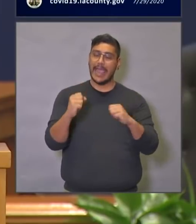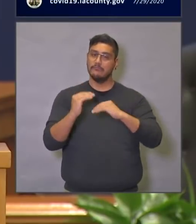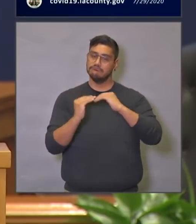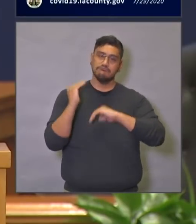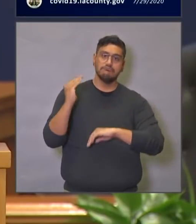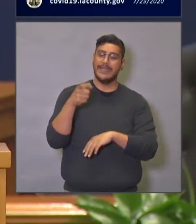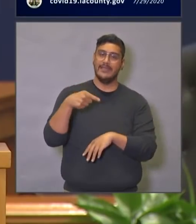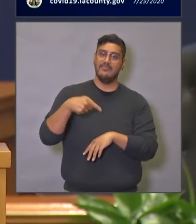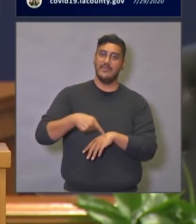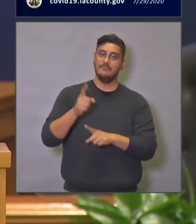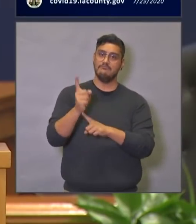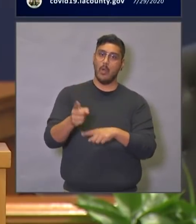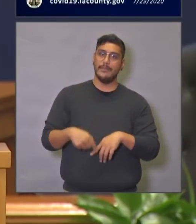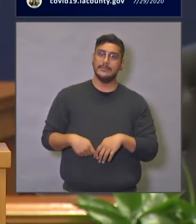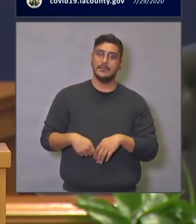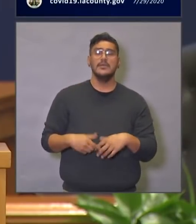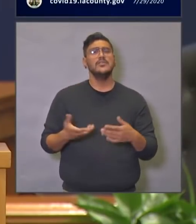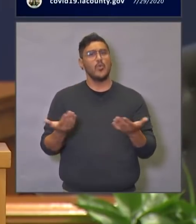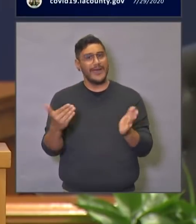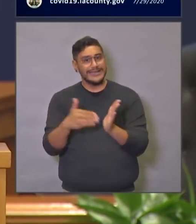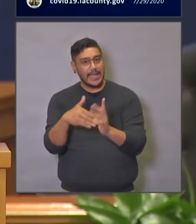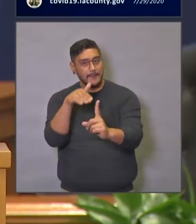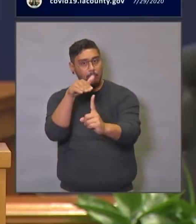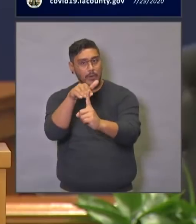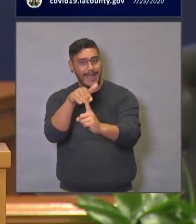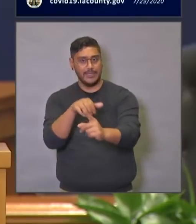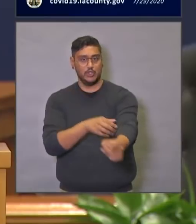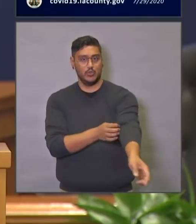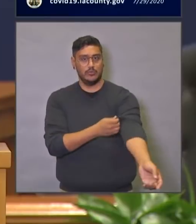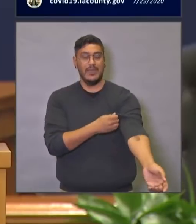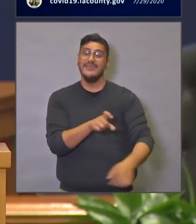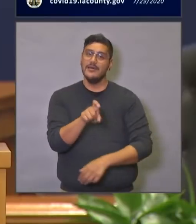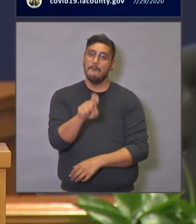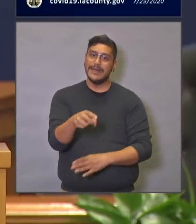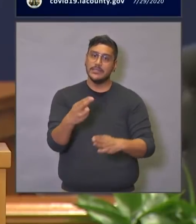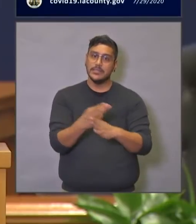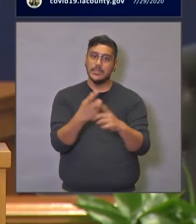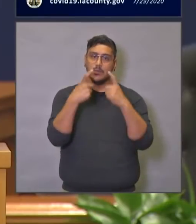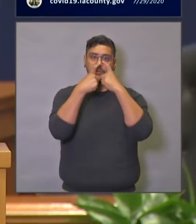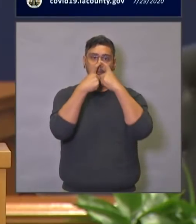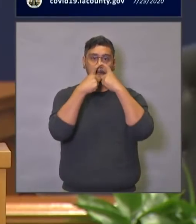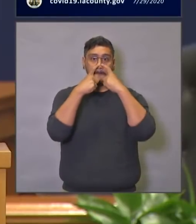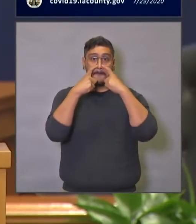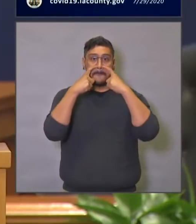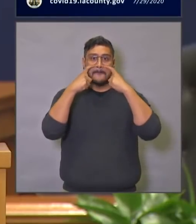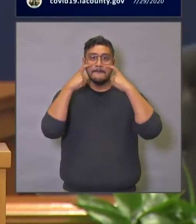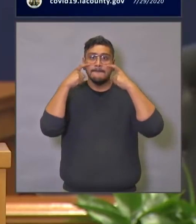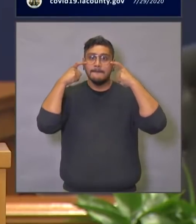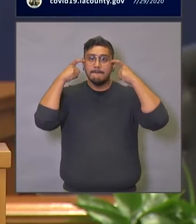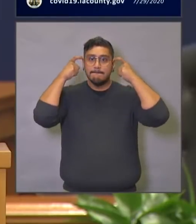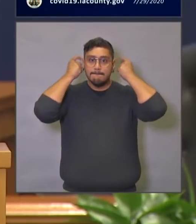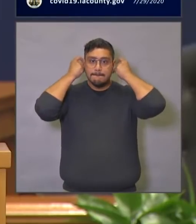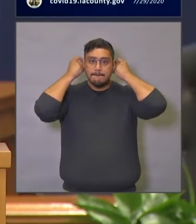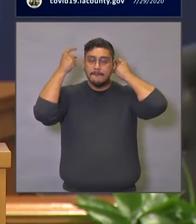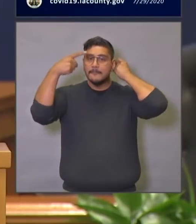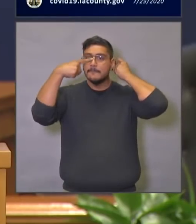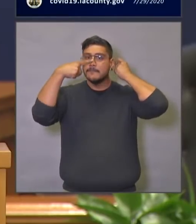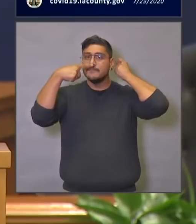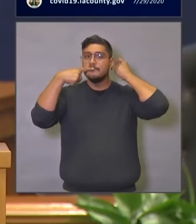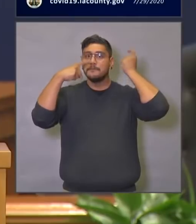terminar recordándoles otra vez, deben de usar tapabocas para cubrir su nariz y su